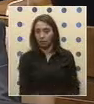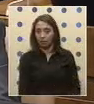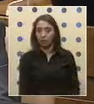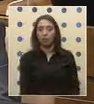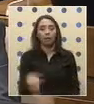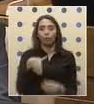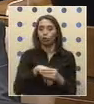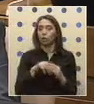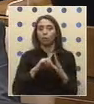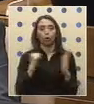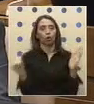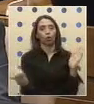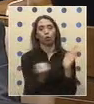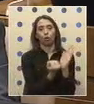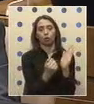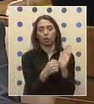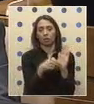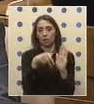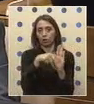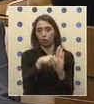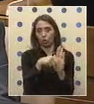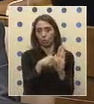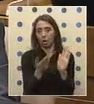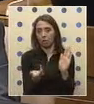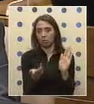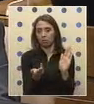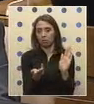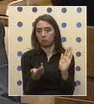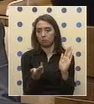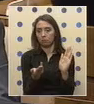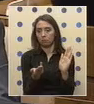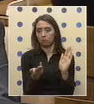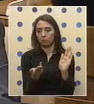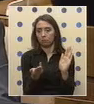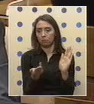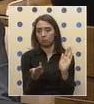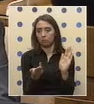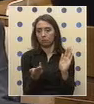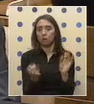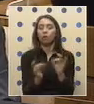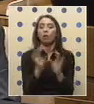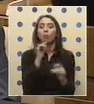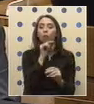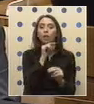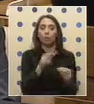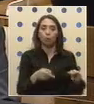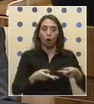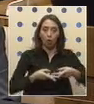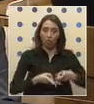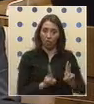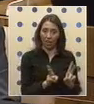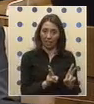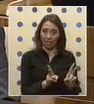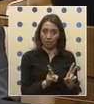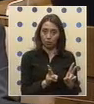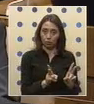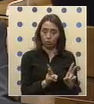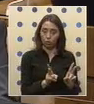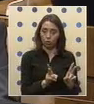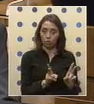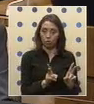Votamos en contra de esta norma toda vez que consideramos que, en caso en que los derechos que